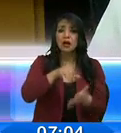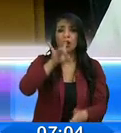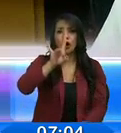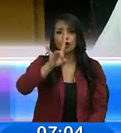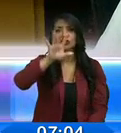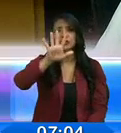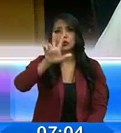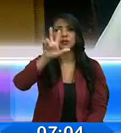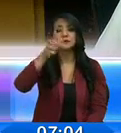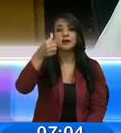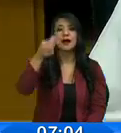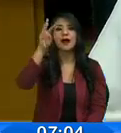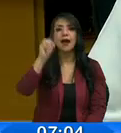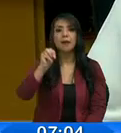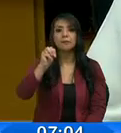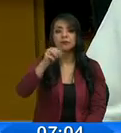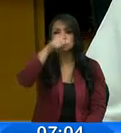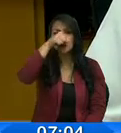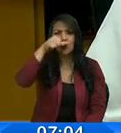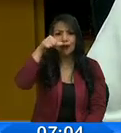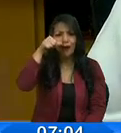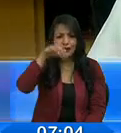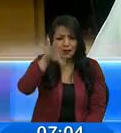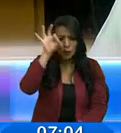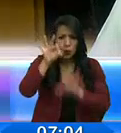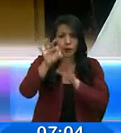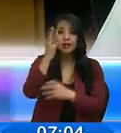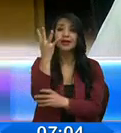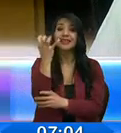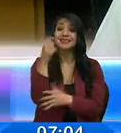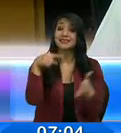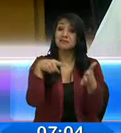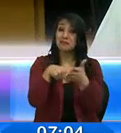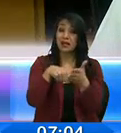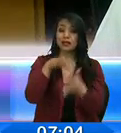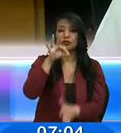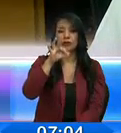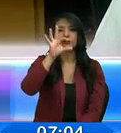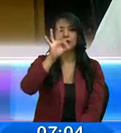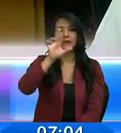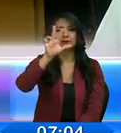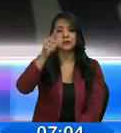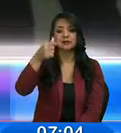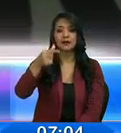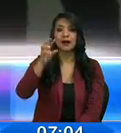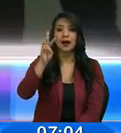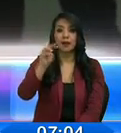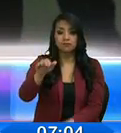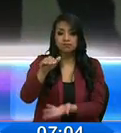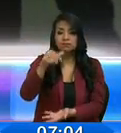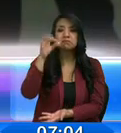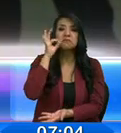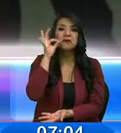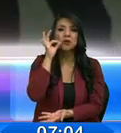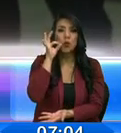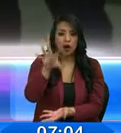41.853 gramos de base de cocaína y 15.593 gramos de marihuana. Actualmente el